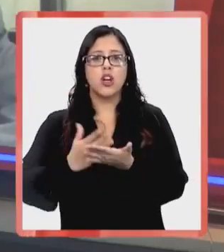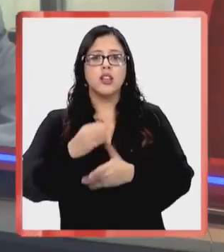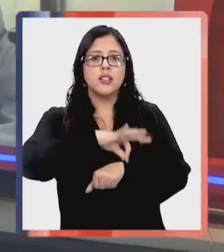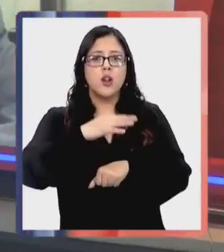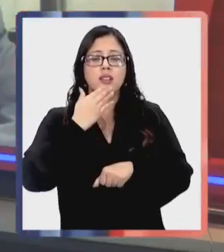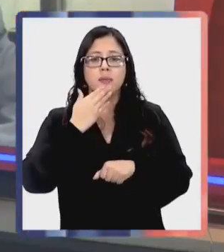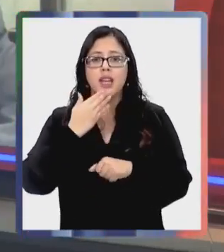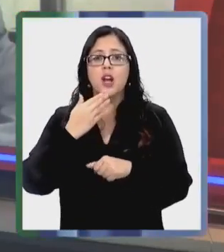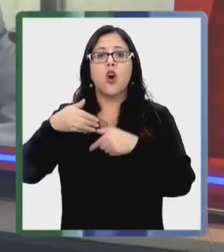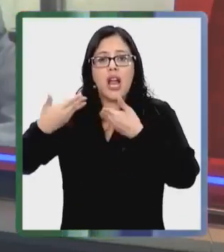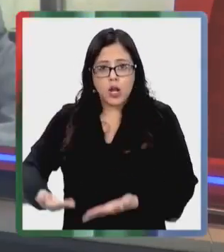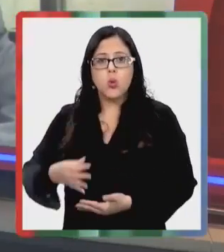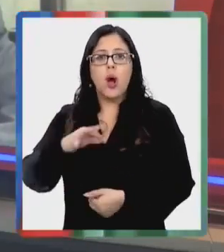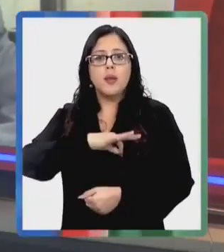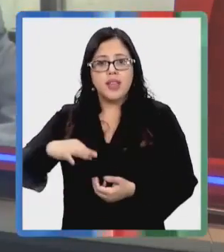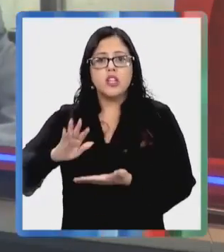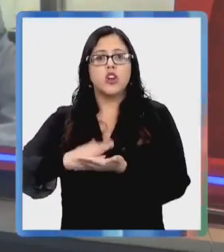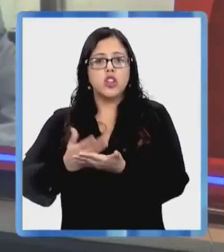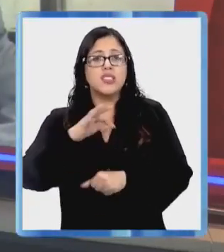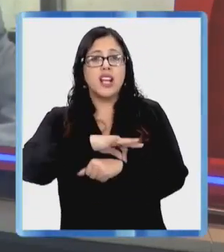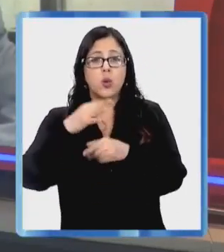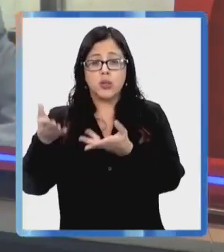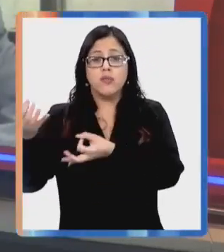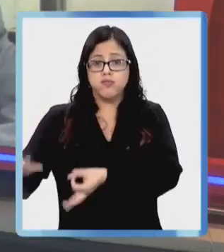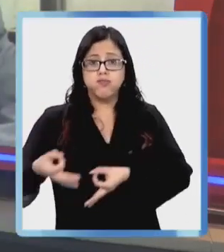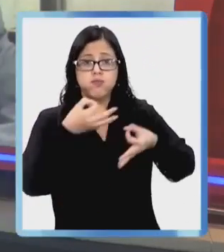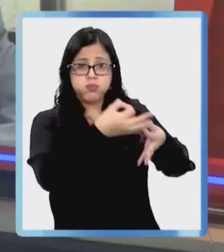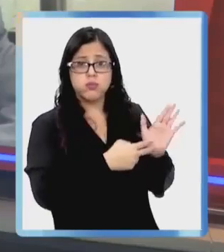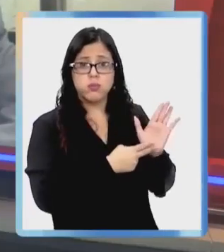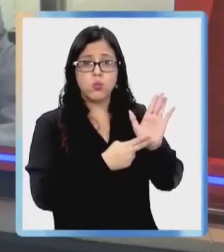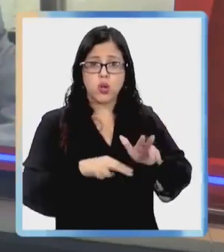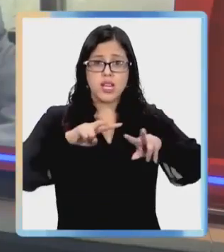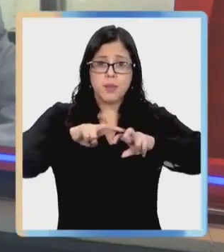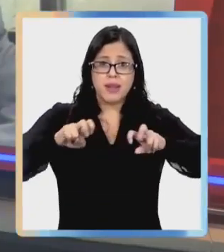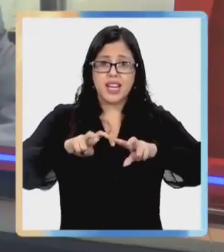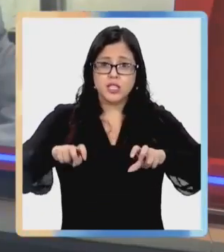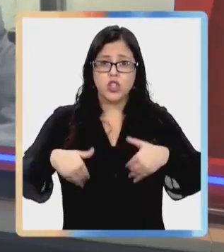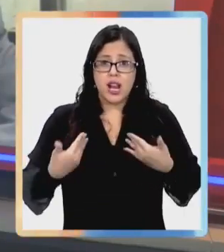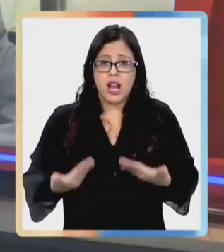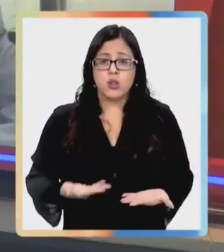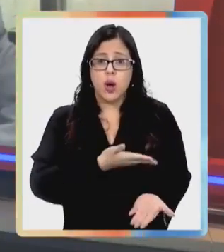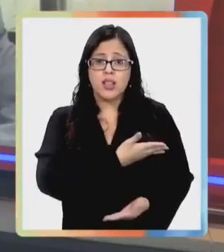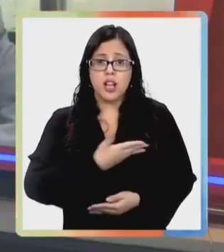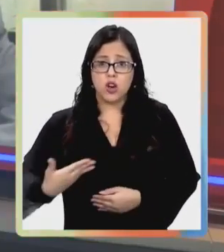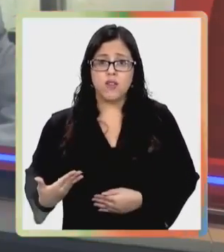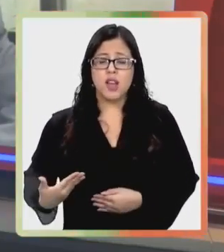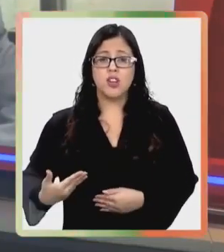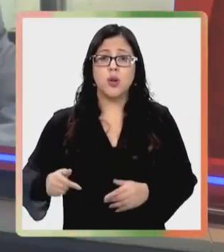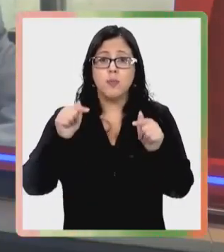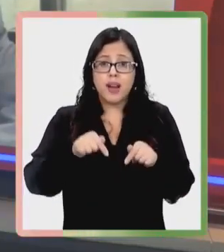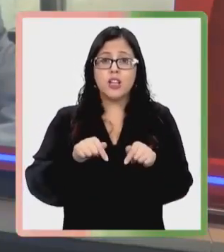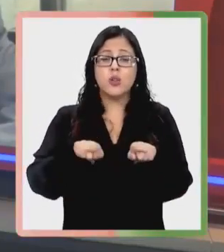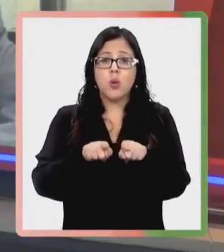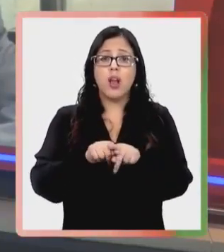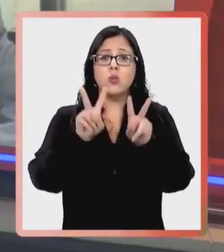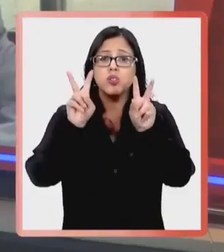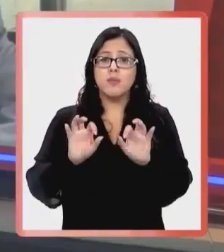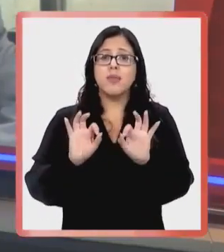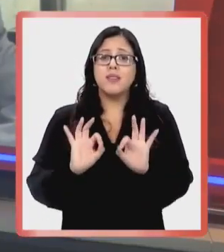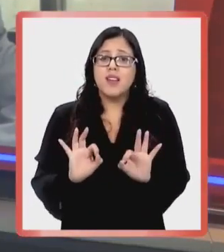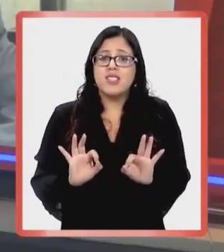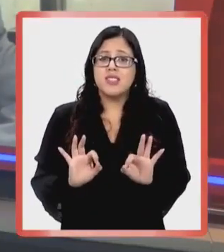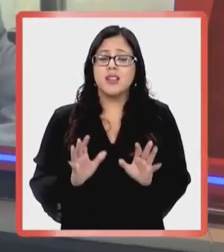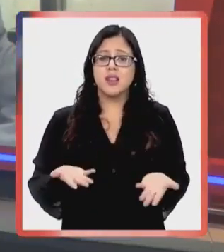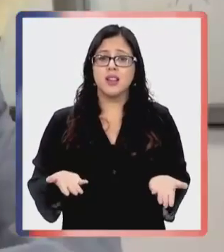el Ministerio de Salud, ¿harán llegar esos insumos, esos estudios, esa investigación al Ministerio, por ejemplo, al Gobierno, para hacer de esto una tarea más eficiente,